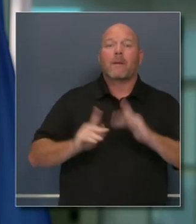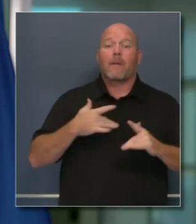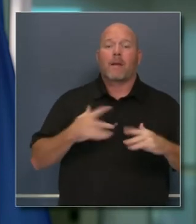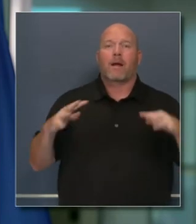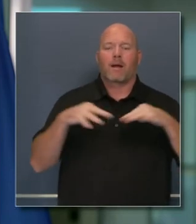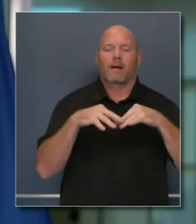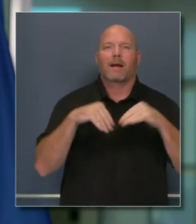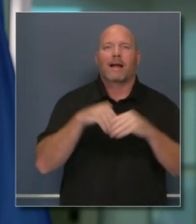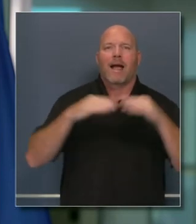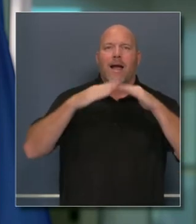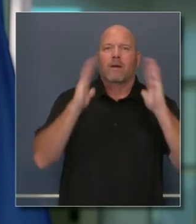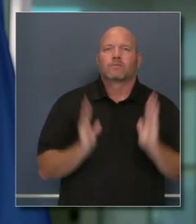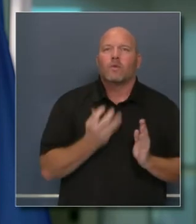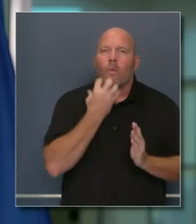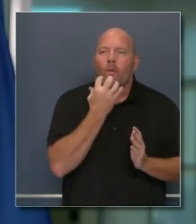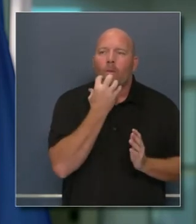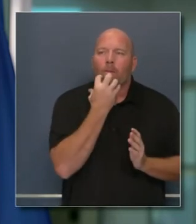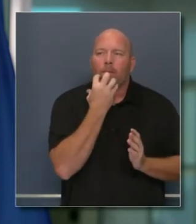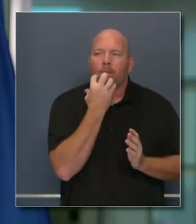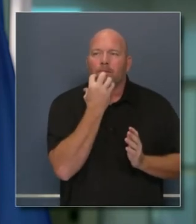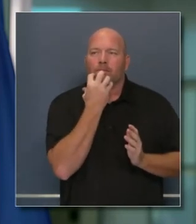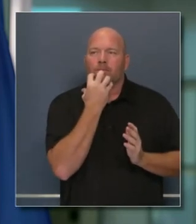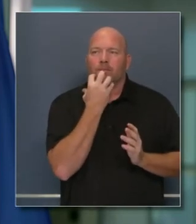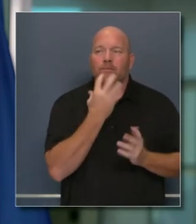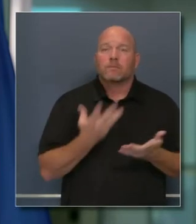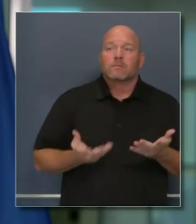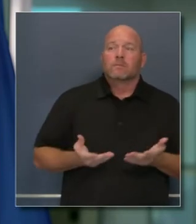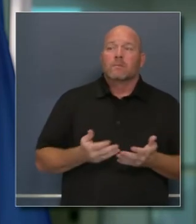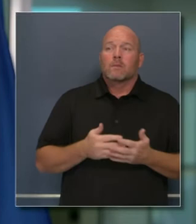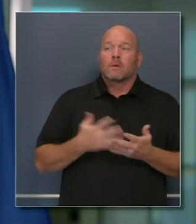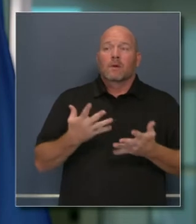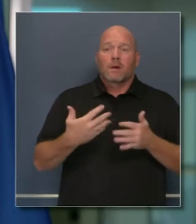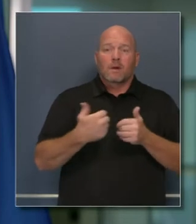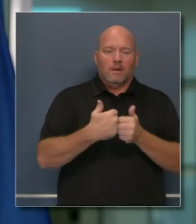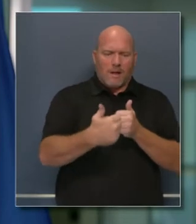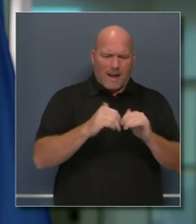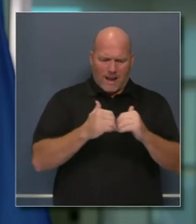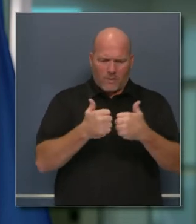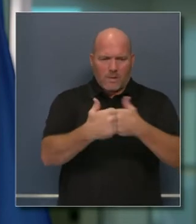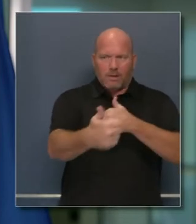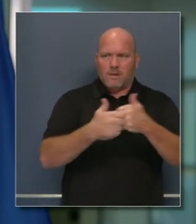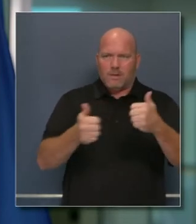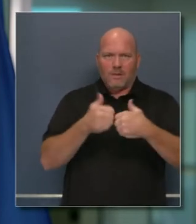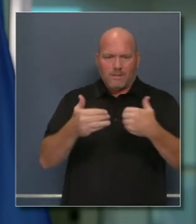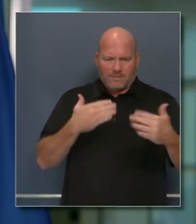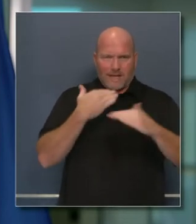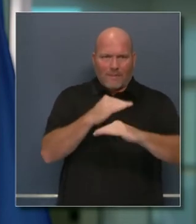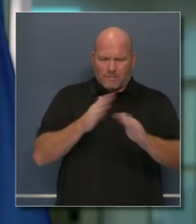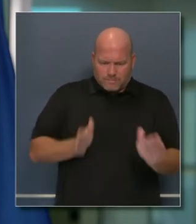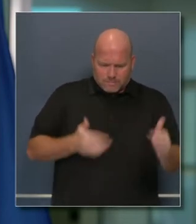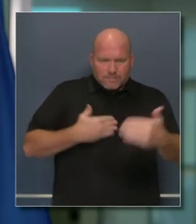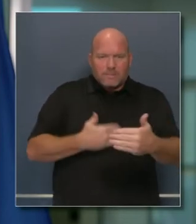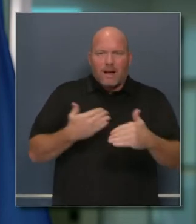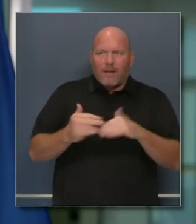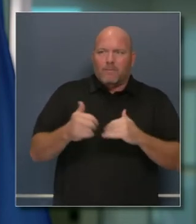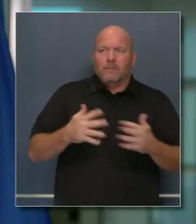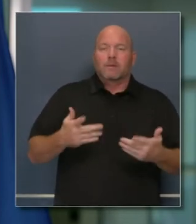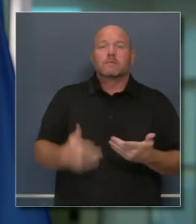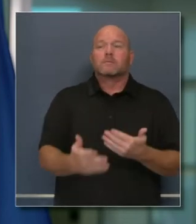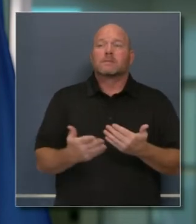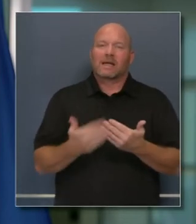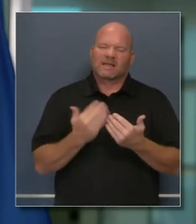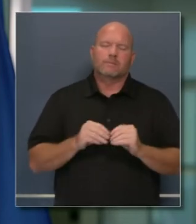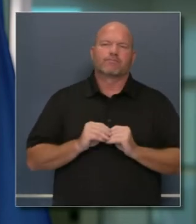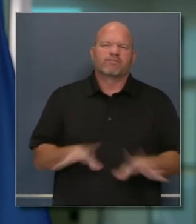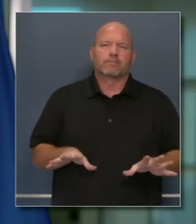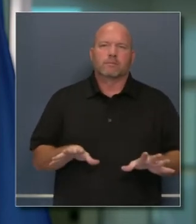querer reunirse en interiores, que puede ponerse su salud en riesgo al estar